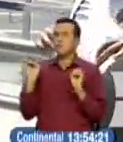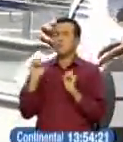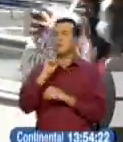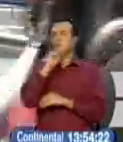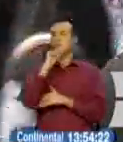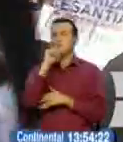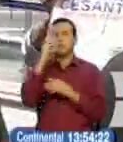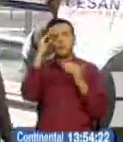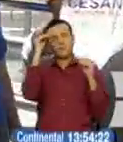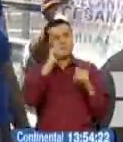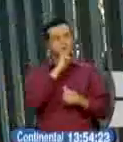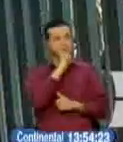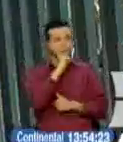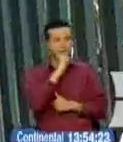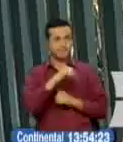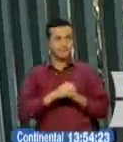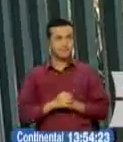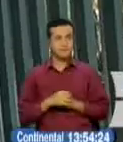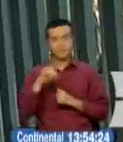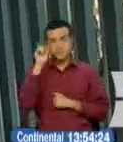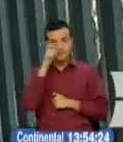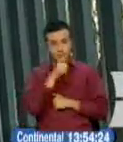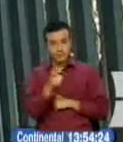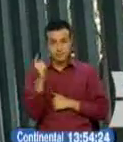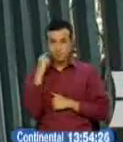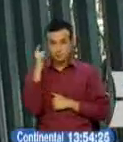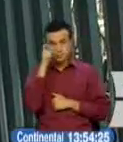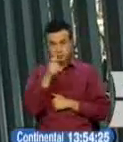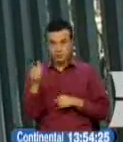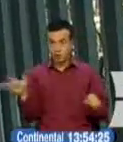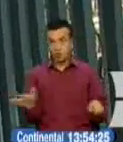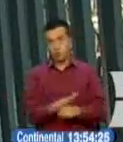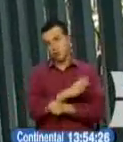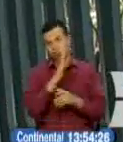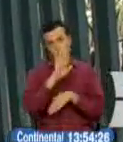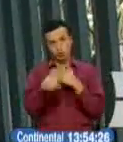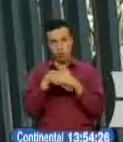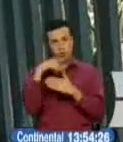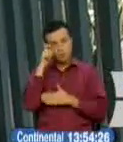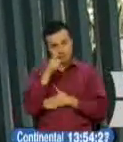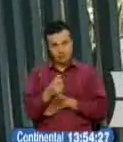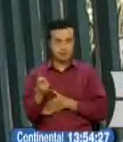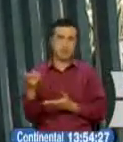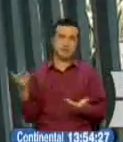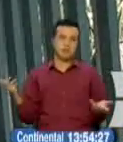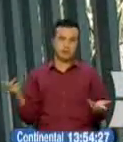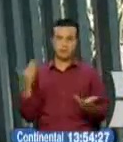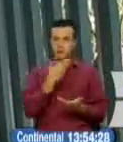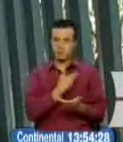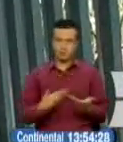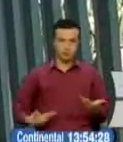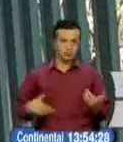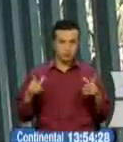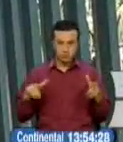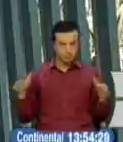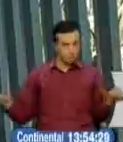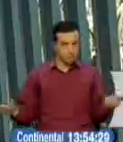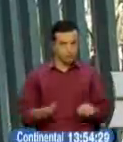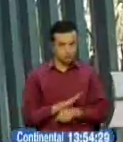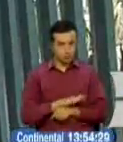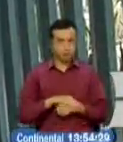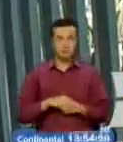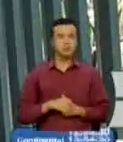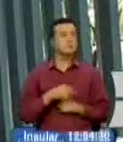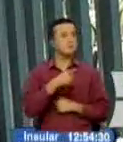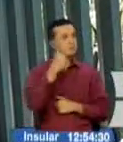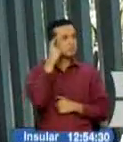por hacer. Mucho por hacer, señor. Fiscalizando pues todo. Todo tiene que fiscalizar el presidente Moreno. Entonces, ¿le